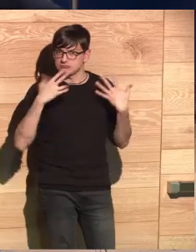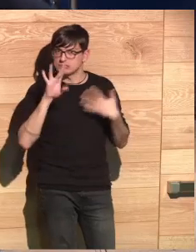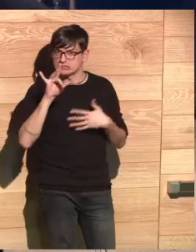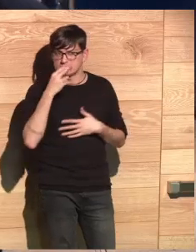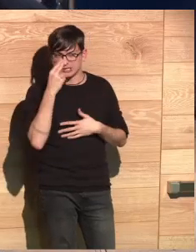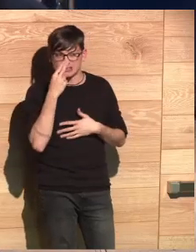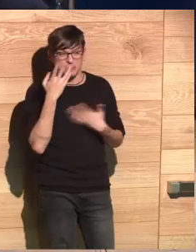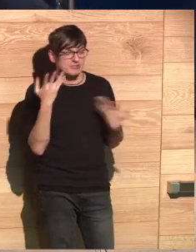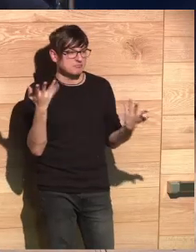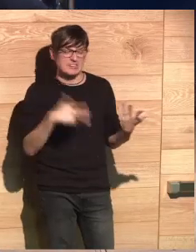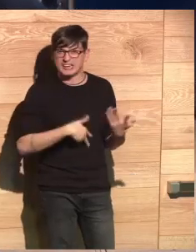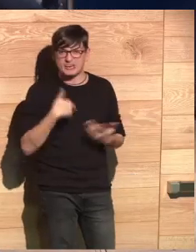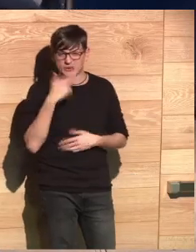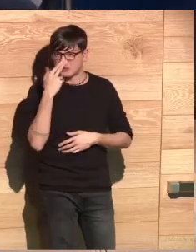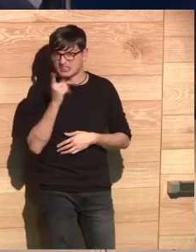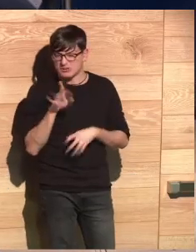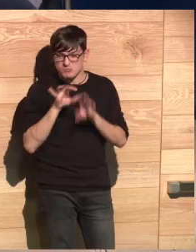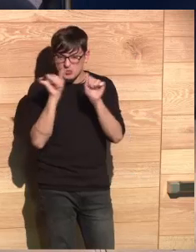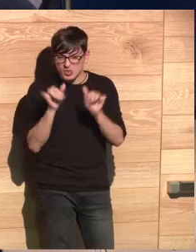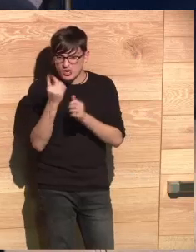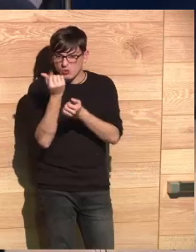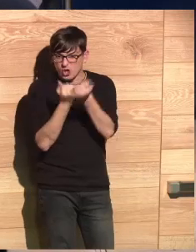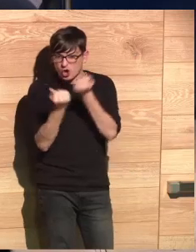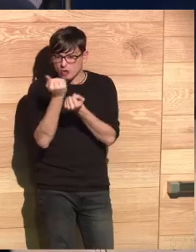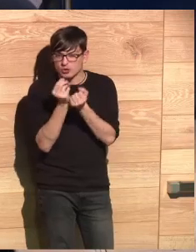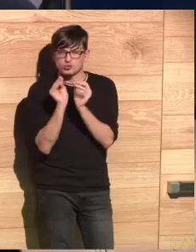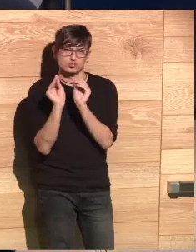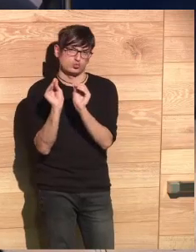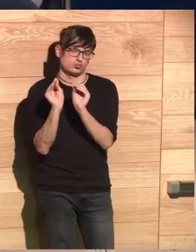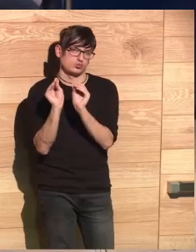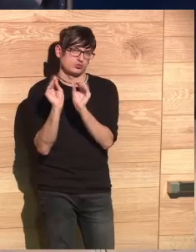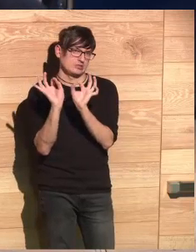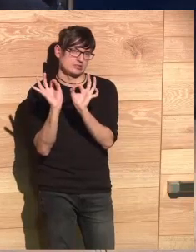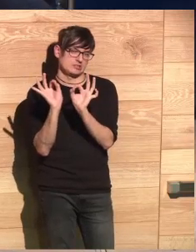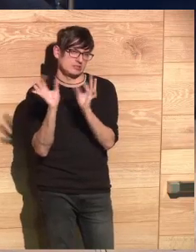no, porque su modelo económico, que realmente lo único que les interesa es